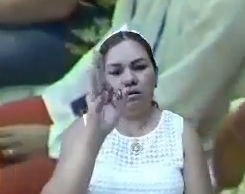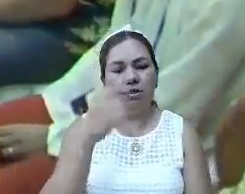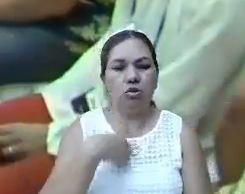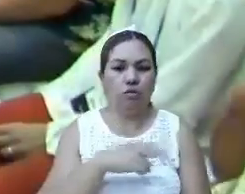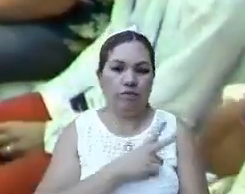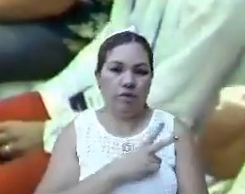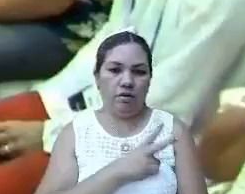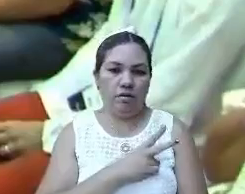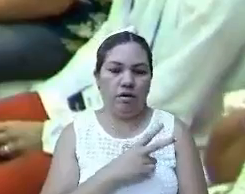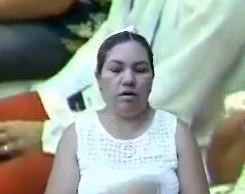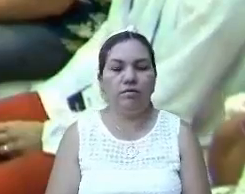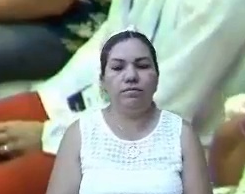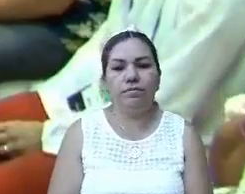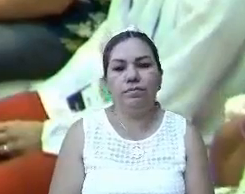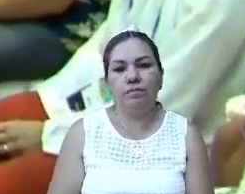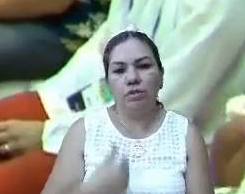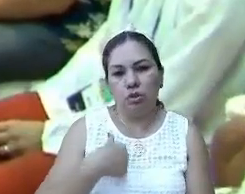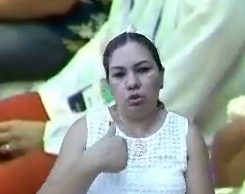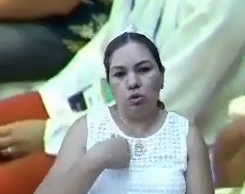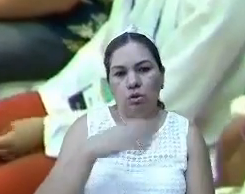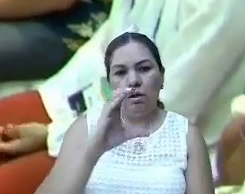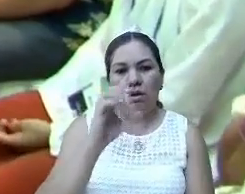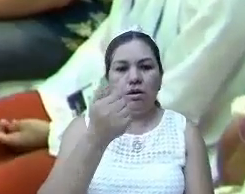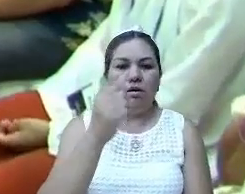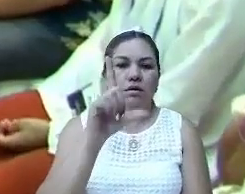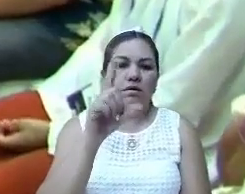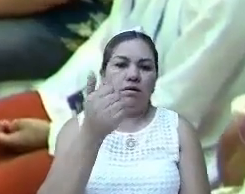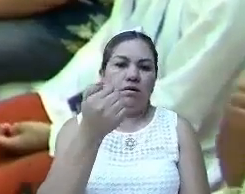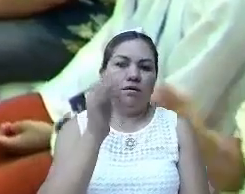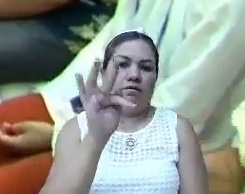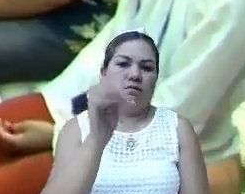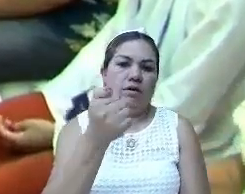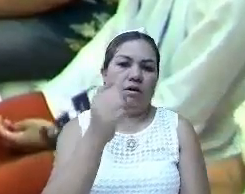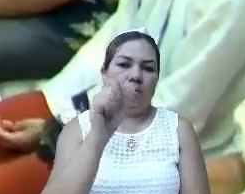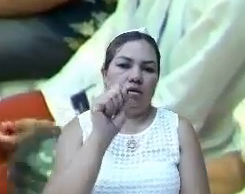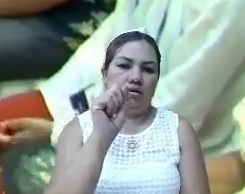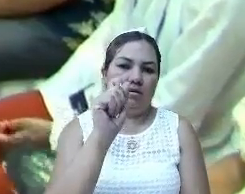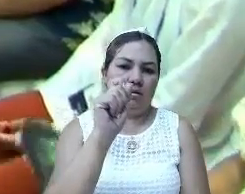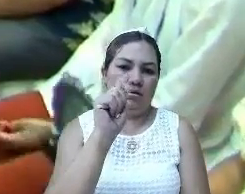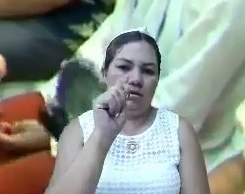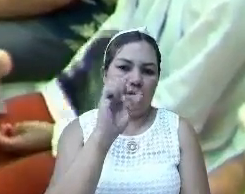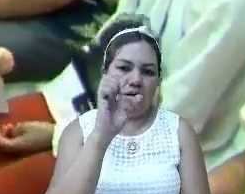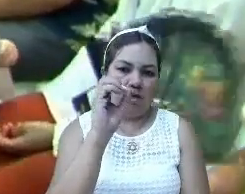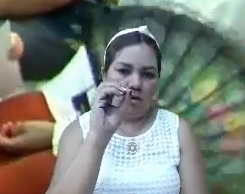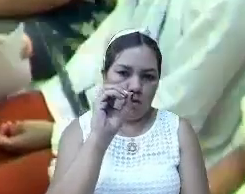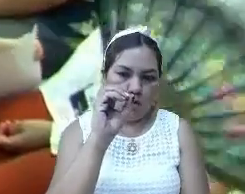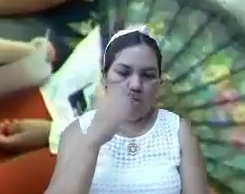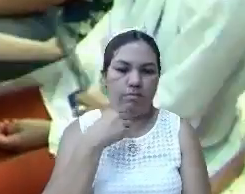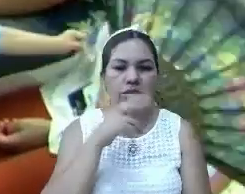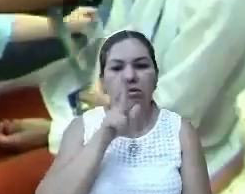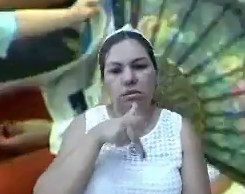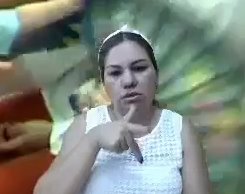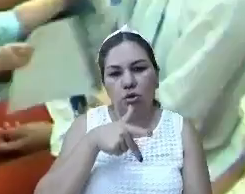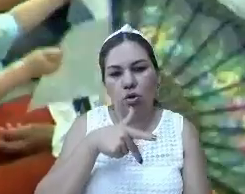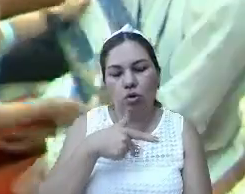Repita conmigo: si yo calafateo mis hijos a través de una